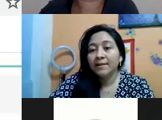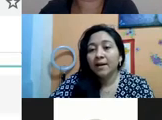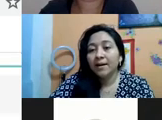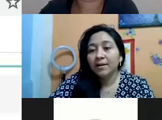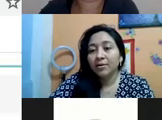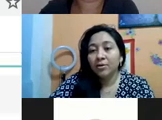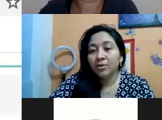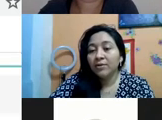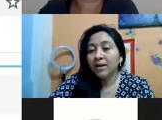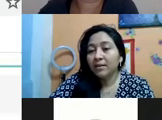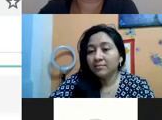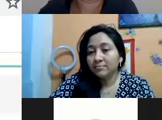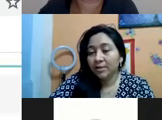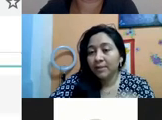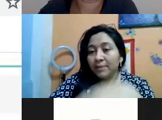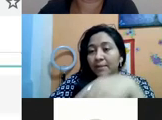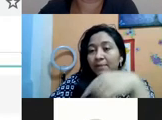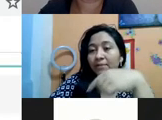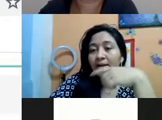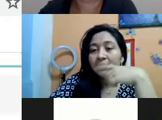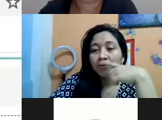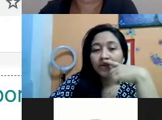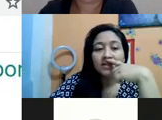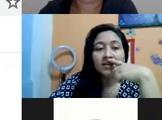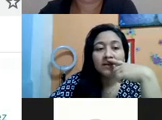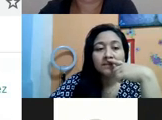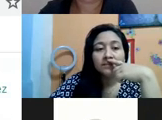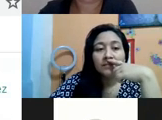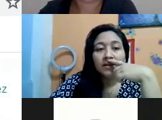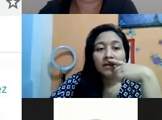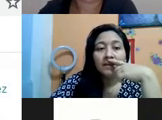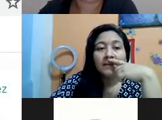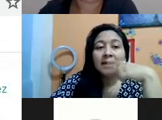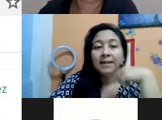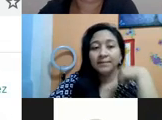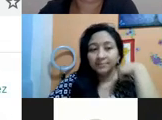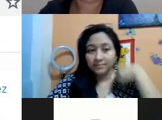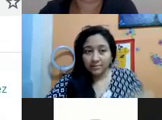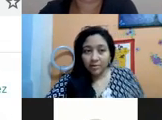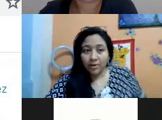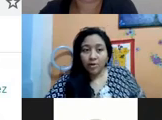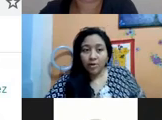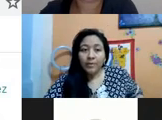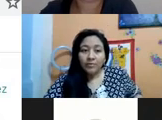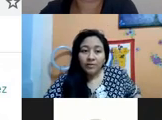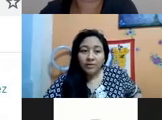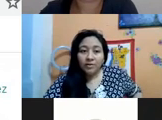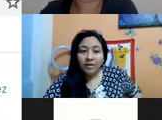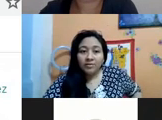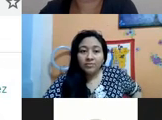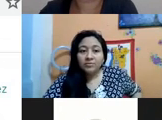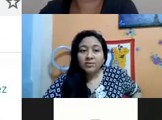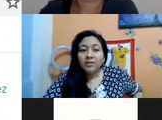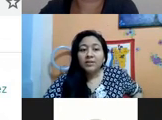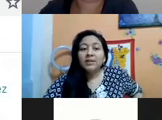Aquí está rojo y verde, porque la primera fallé, la segunda acerté. Me sale lo que yo había puesto, que está